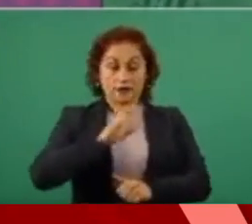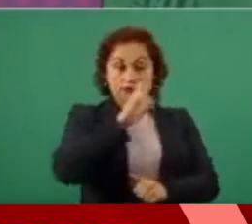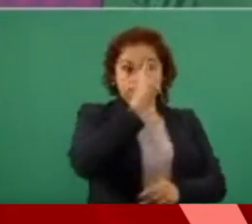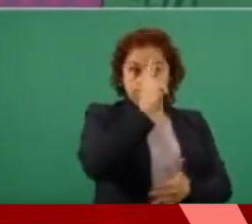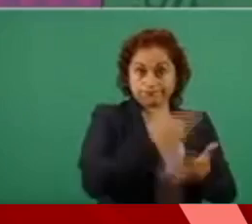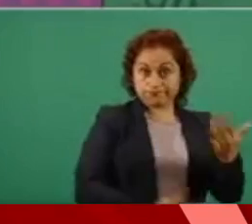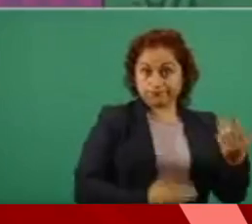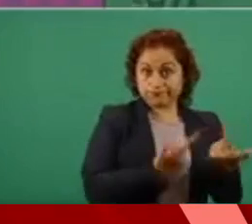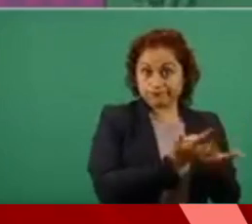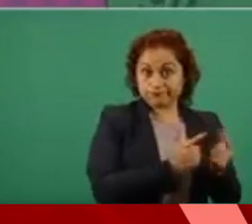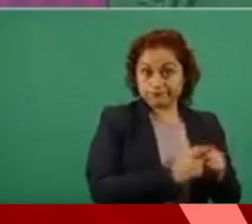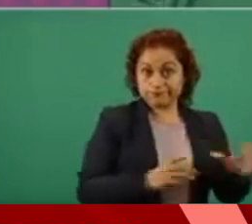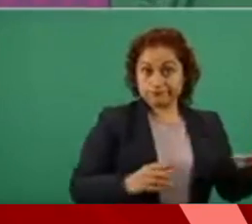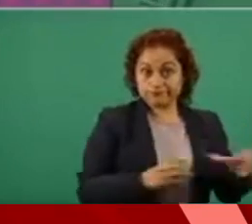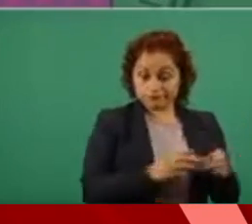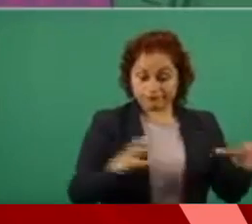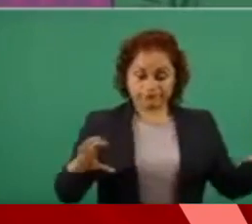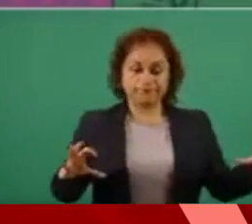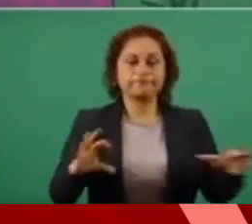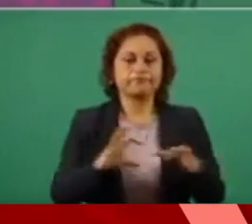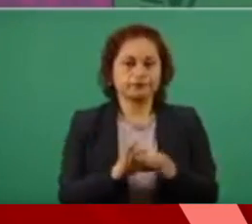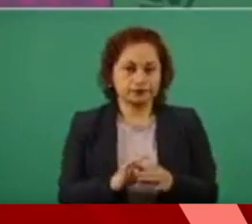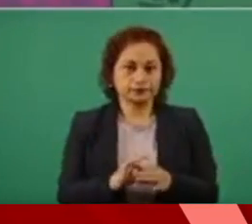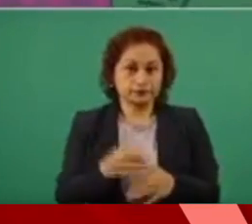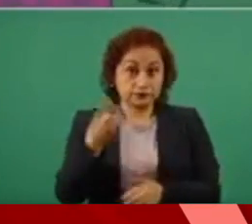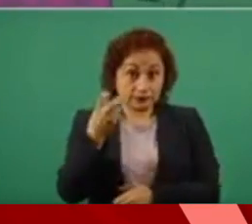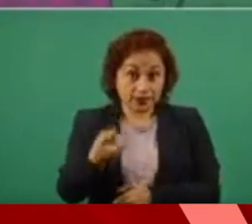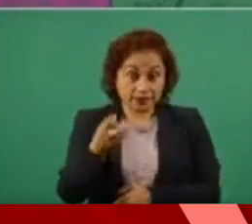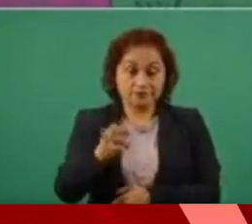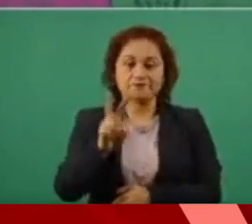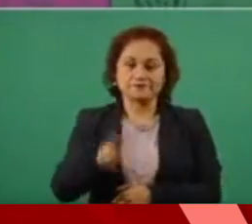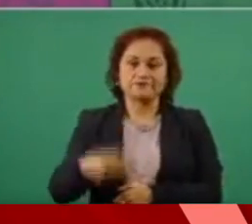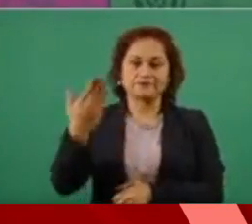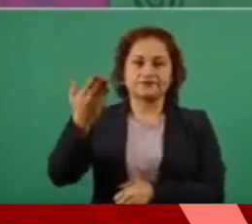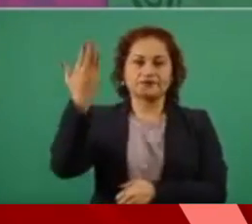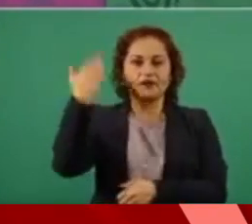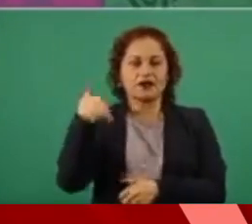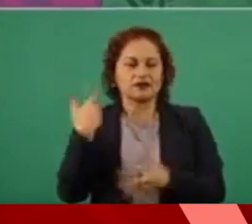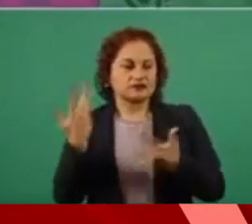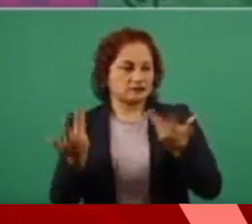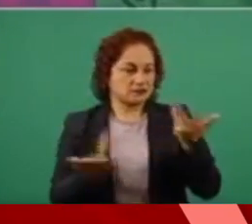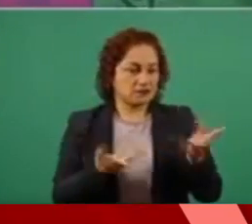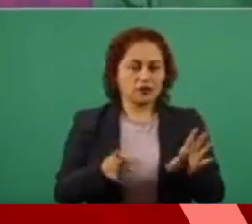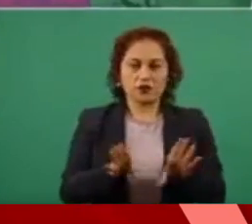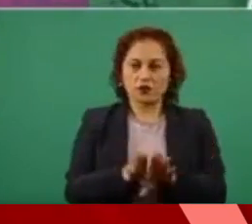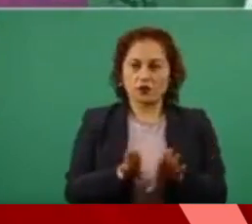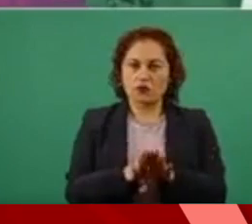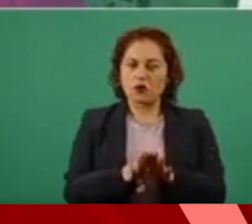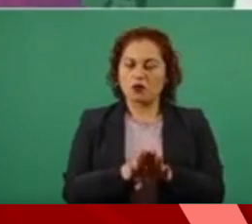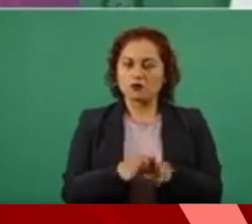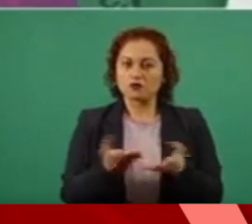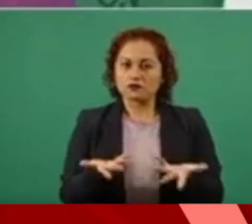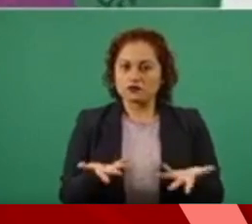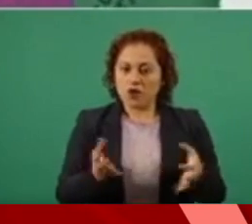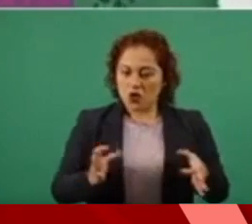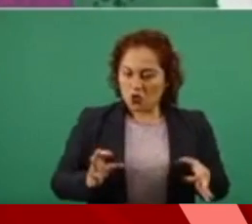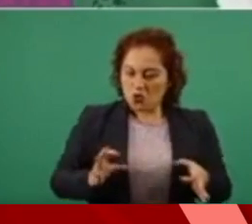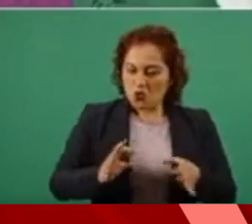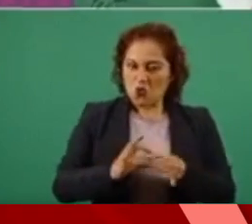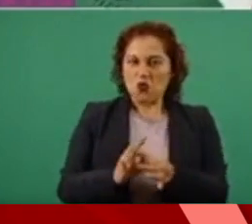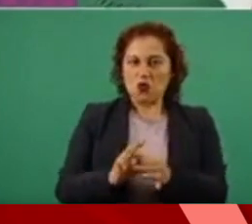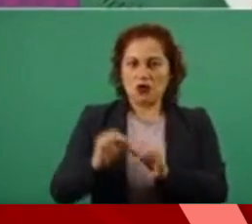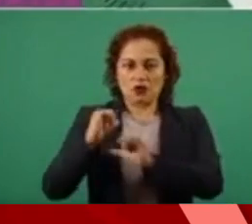sabía dónde terminaba la delincuencia y dónde comenzaba la